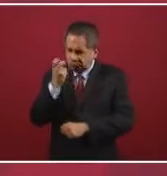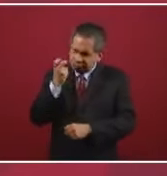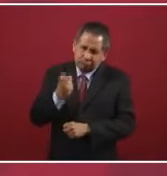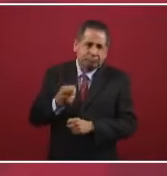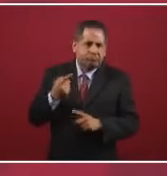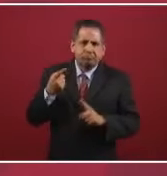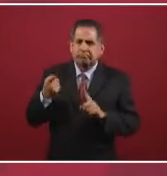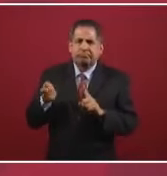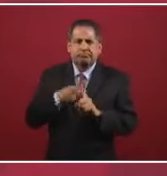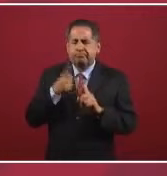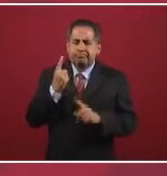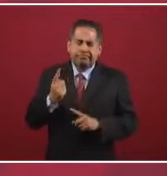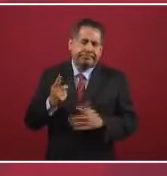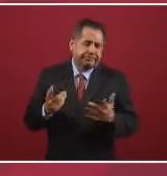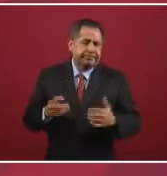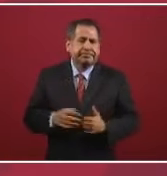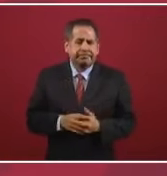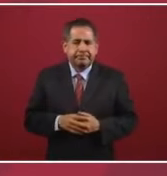pero